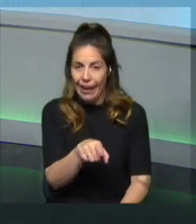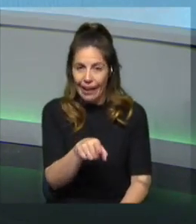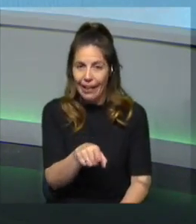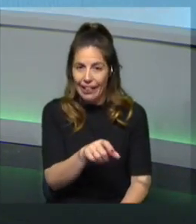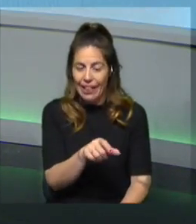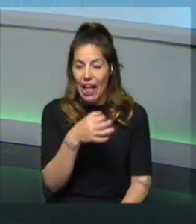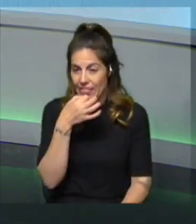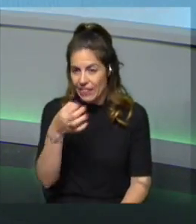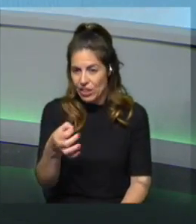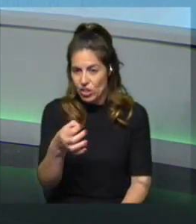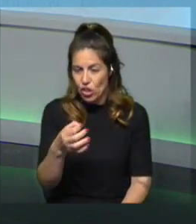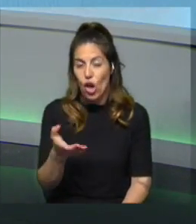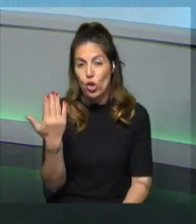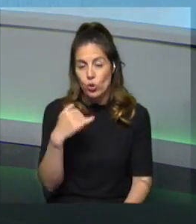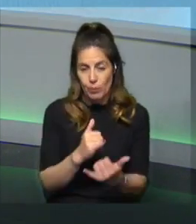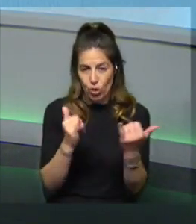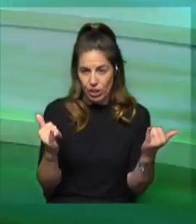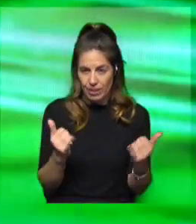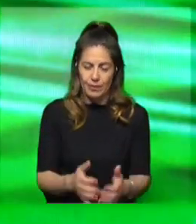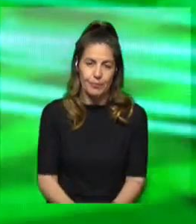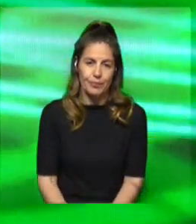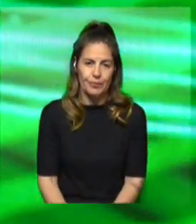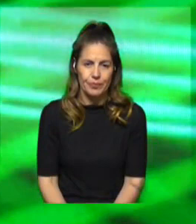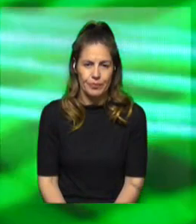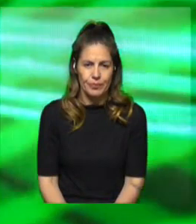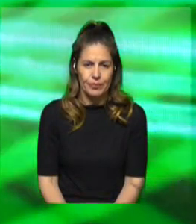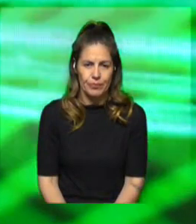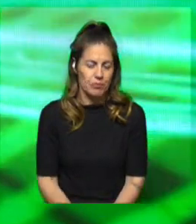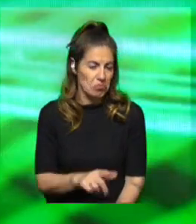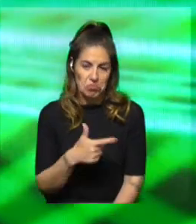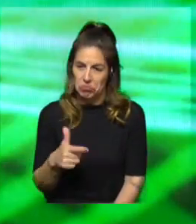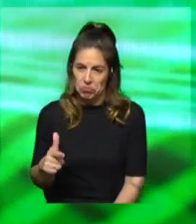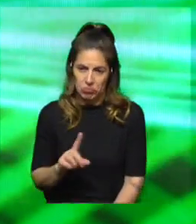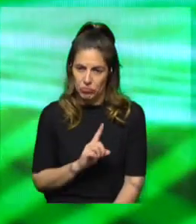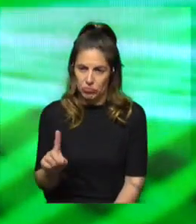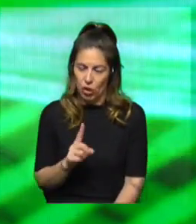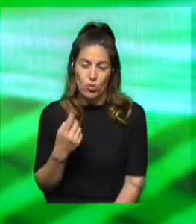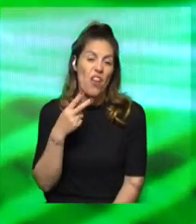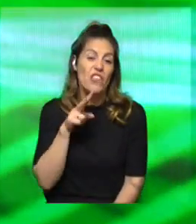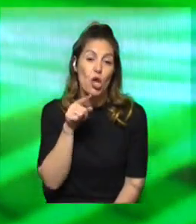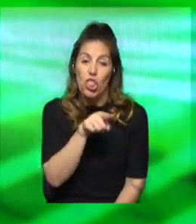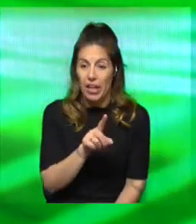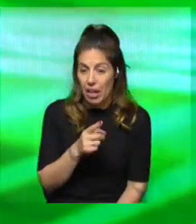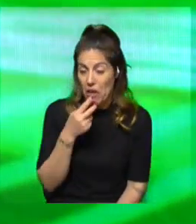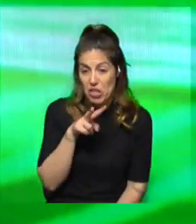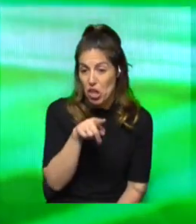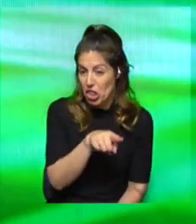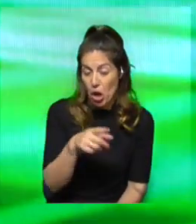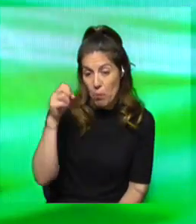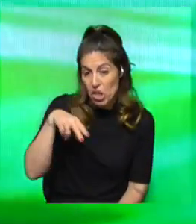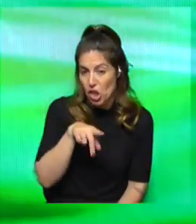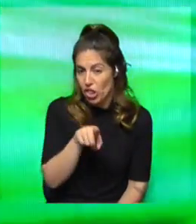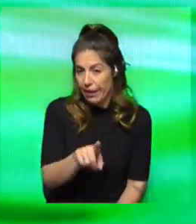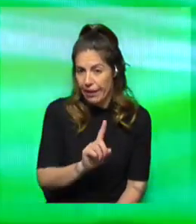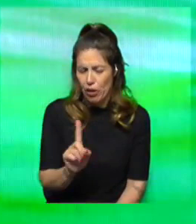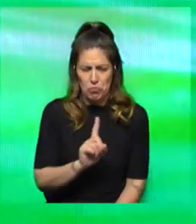ha dicho en los últimos días. De ninguna manera, digo, eso es una visión de él, digo, no es ni